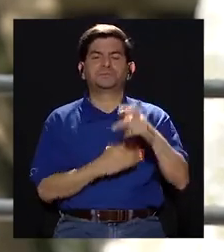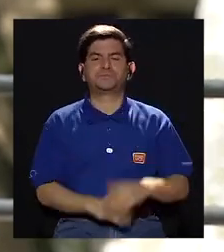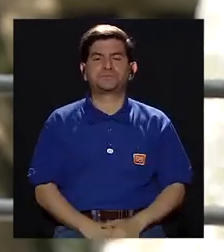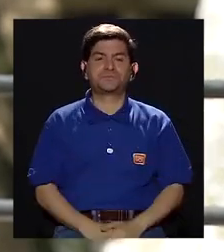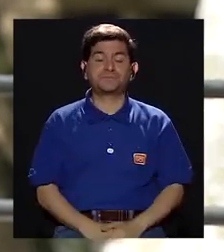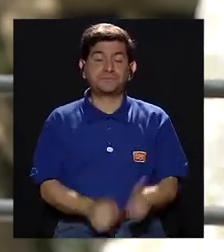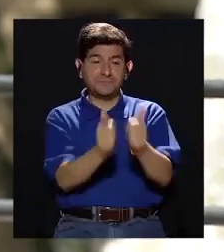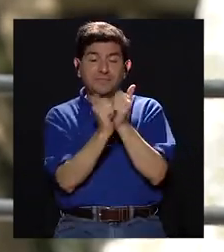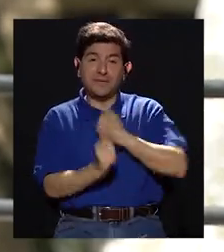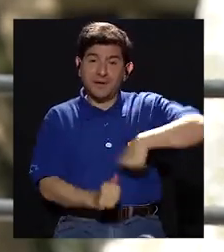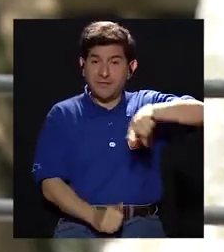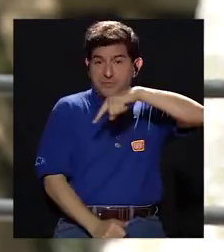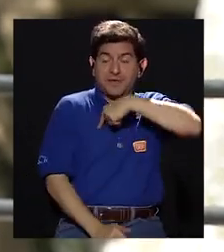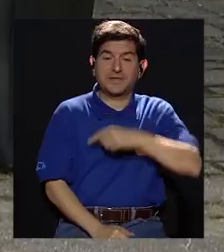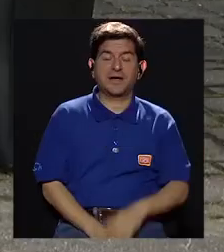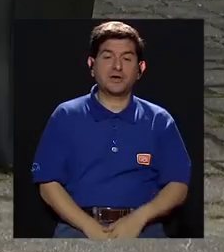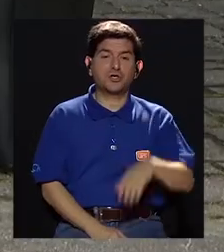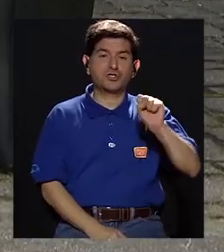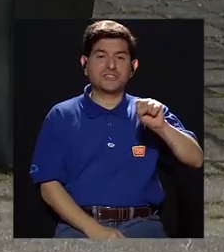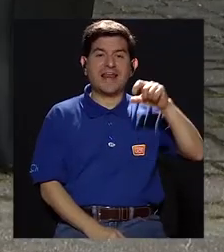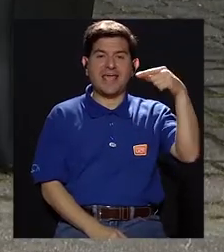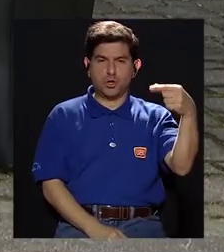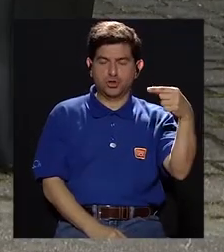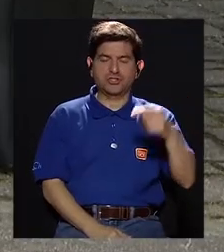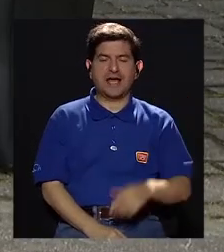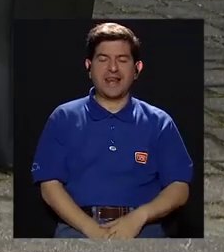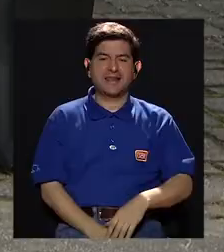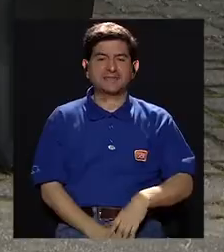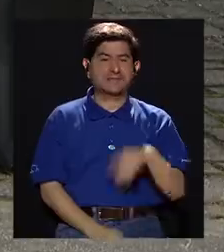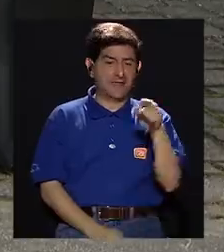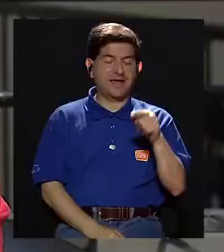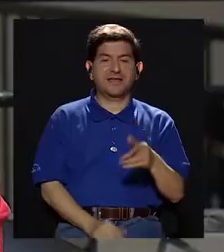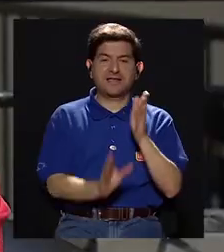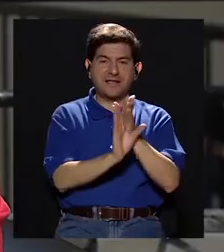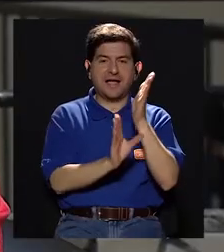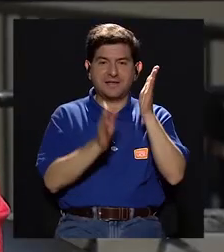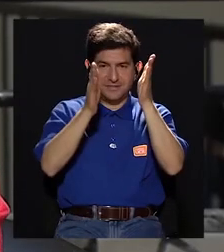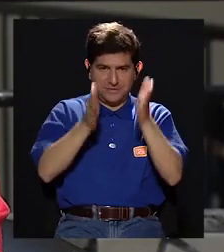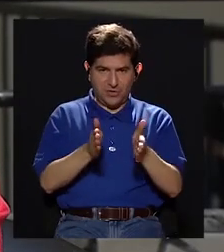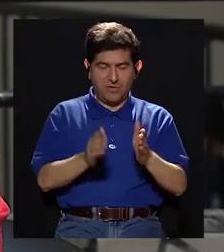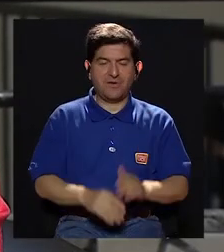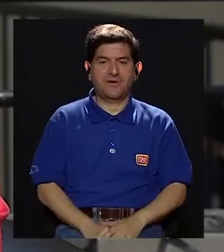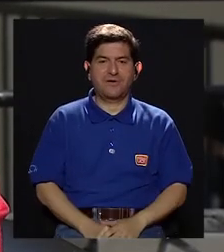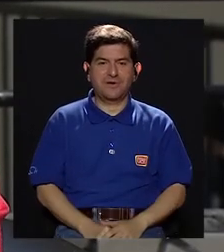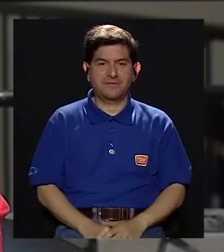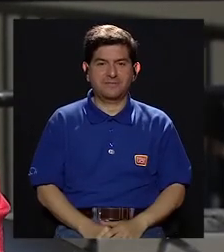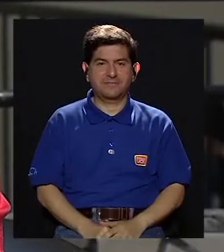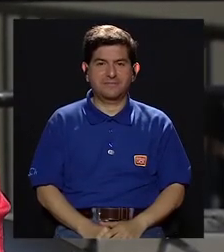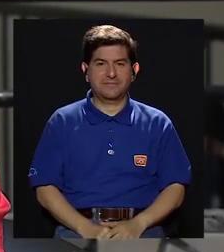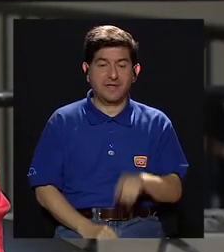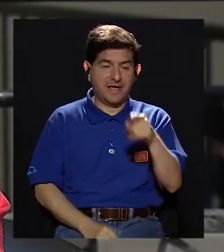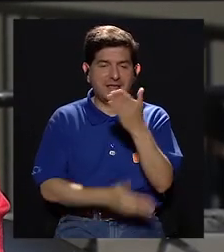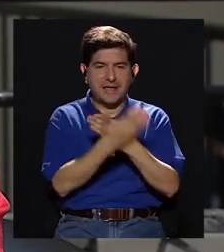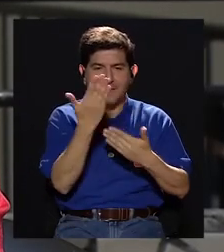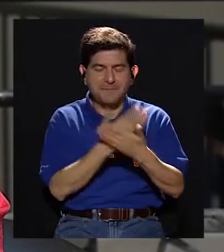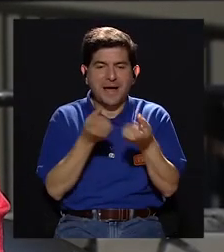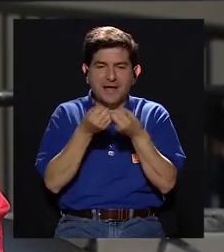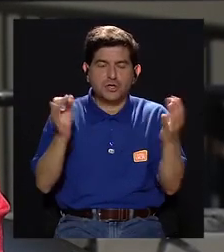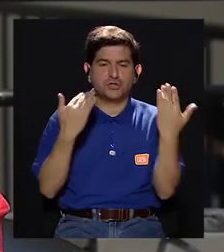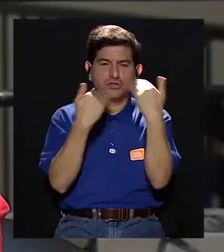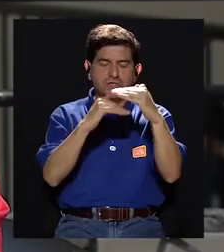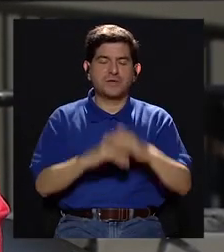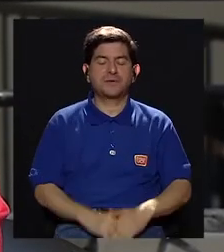de programa. Para ello nos acompañan Saraí González Martínez, ella es psicóloga de Manos